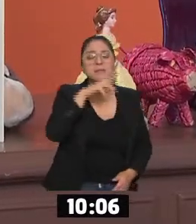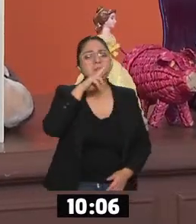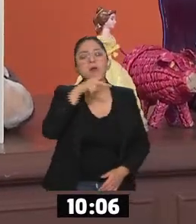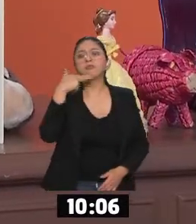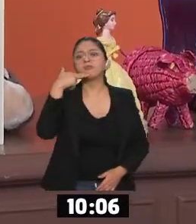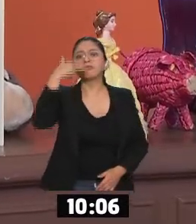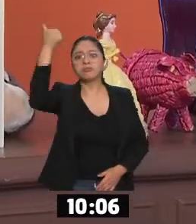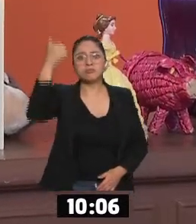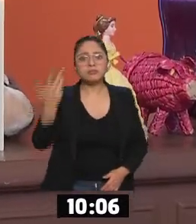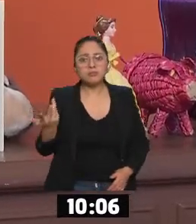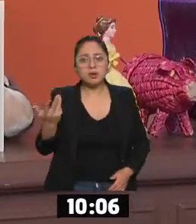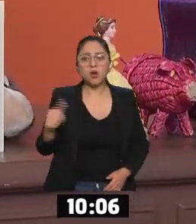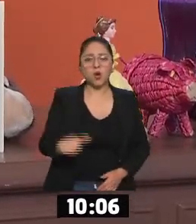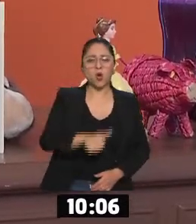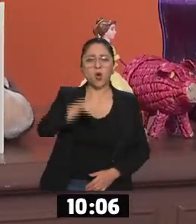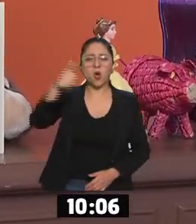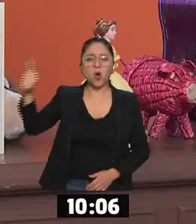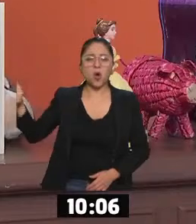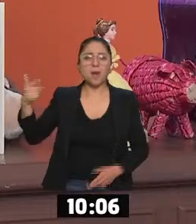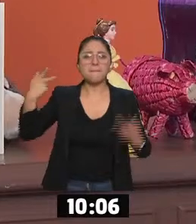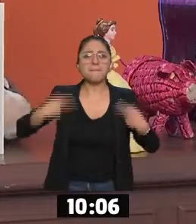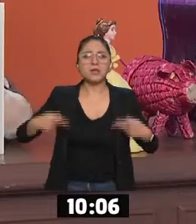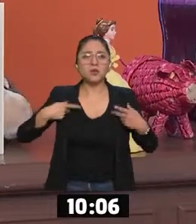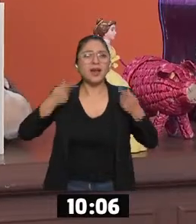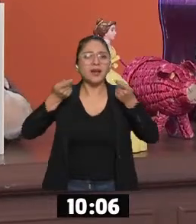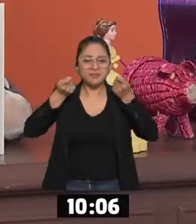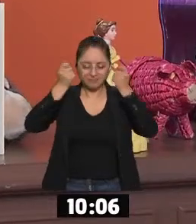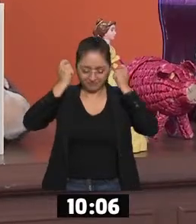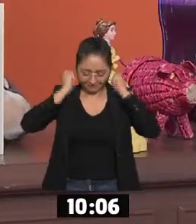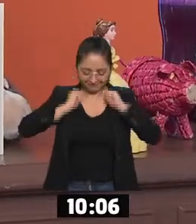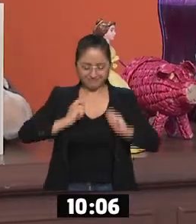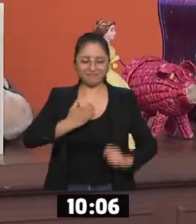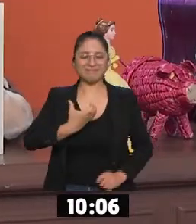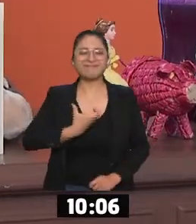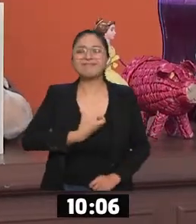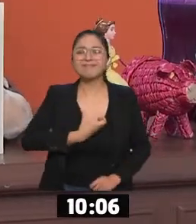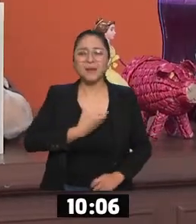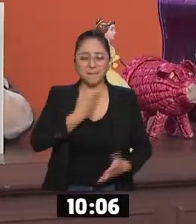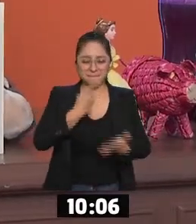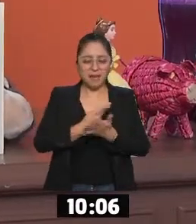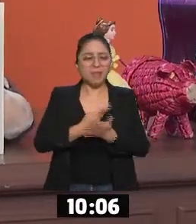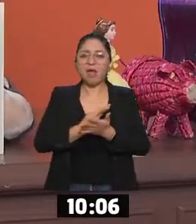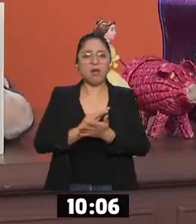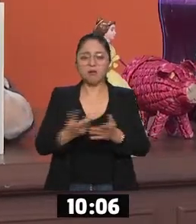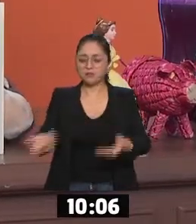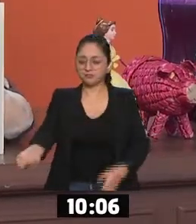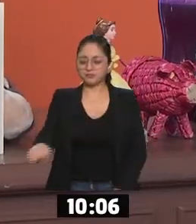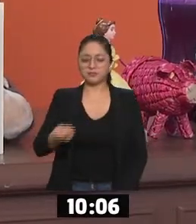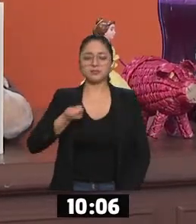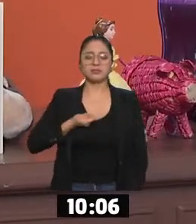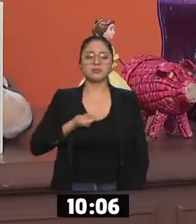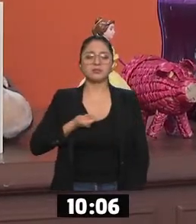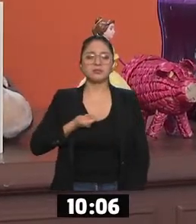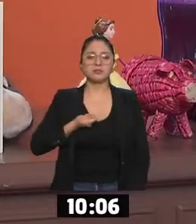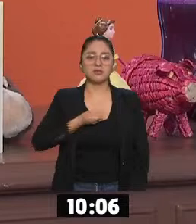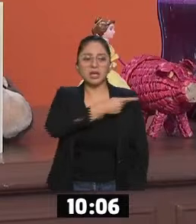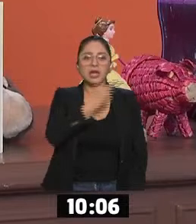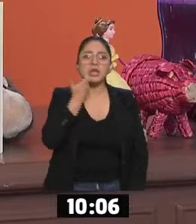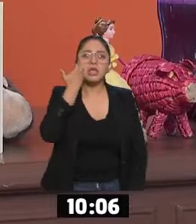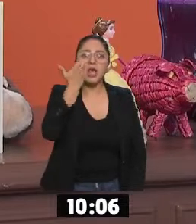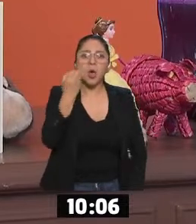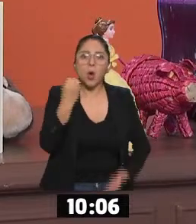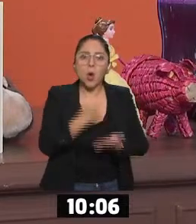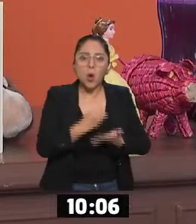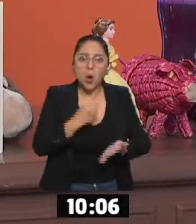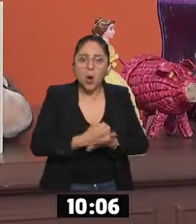la medalla en el podio porque ganó la de plata en estas Olimpiadas. O sea, eso lo podemos hacer desde en chiquito